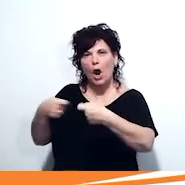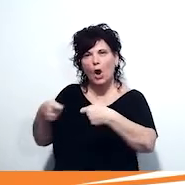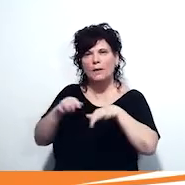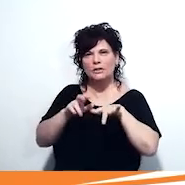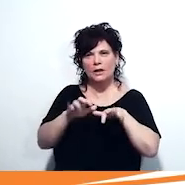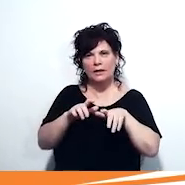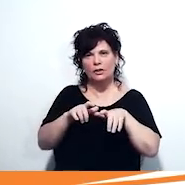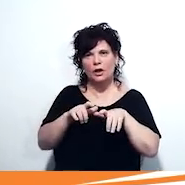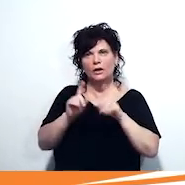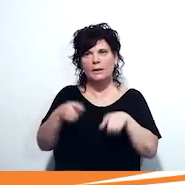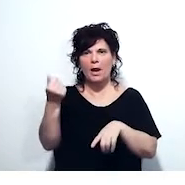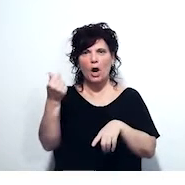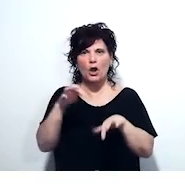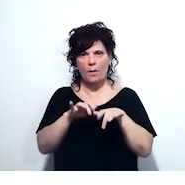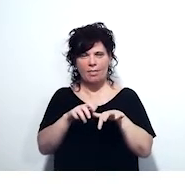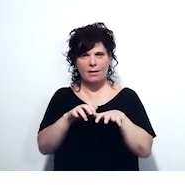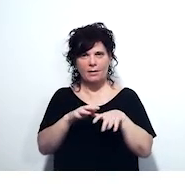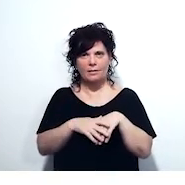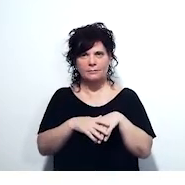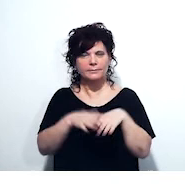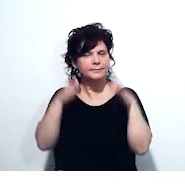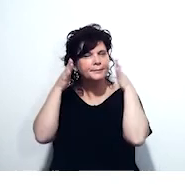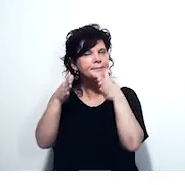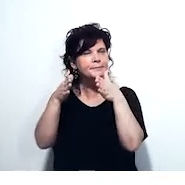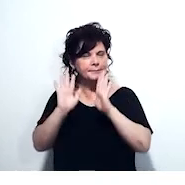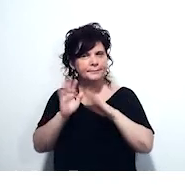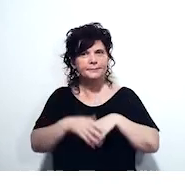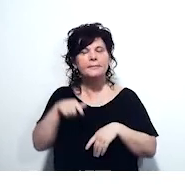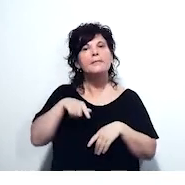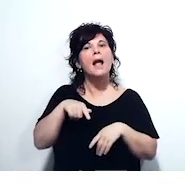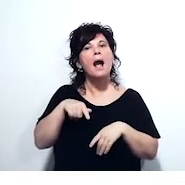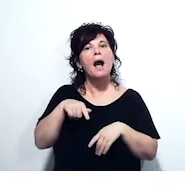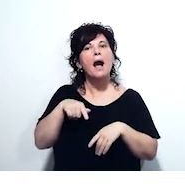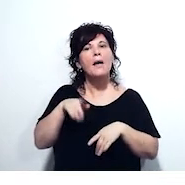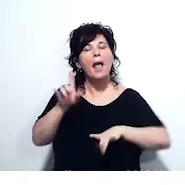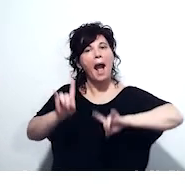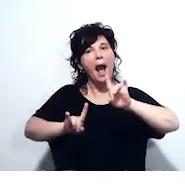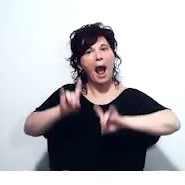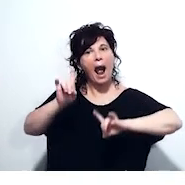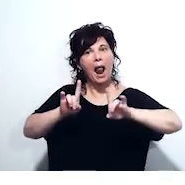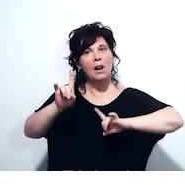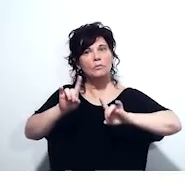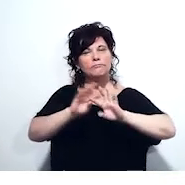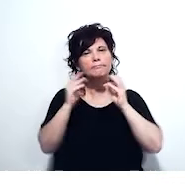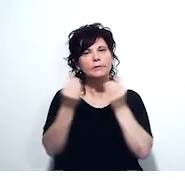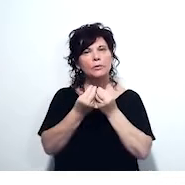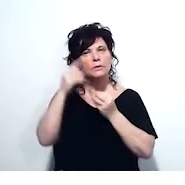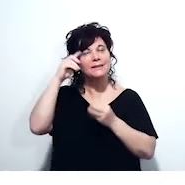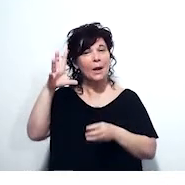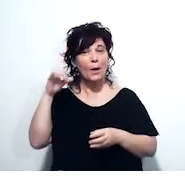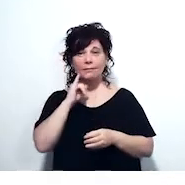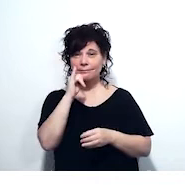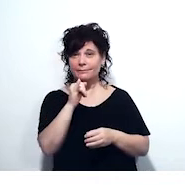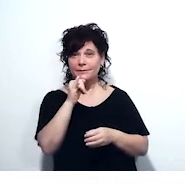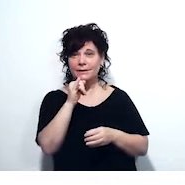comercio digital y economía digital. Entonces hay que prestar mucha atención. Ahora les traigo algunas conclusiones. ¿Se acuerdan que les